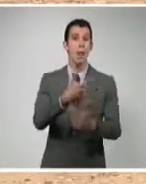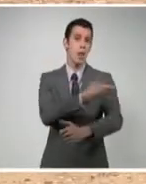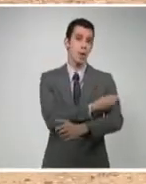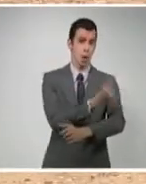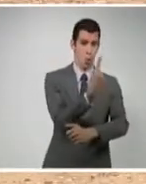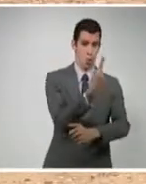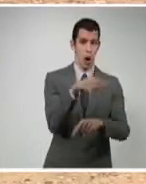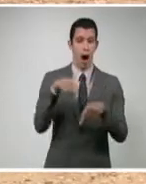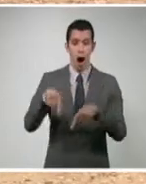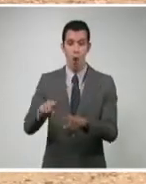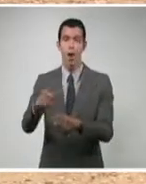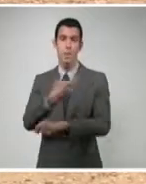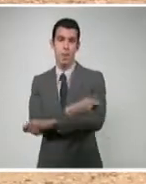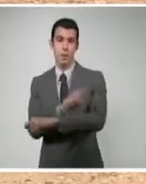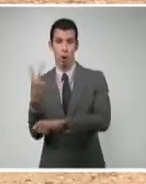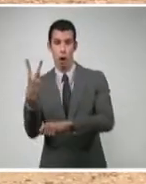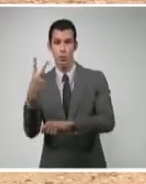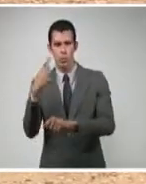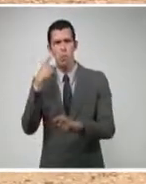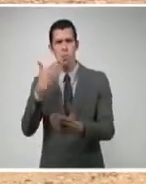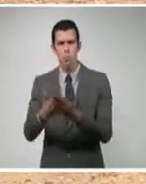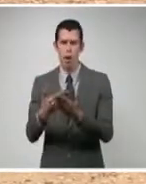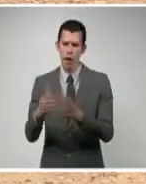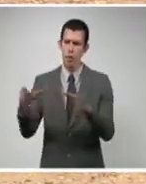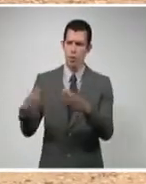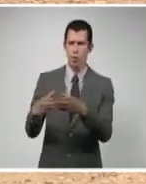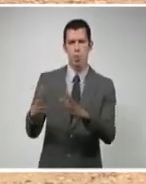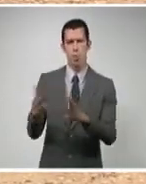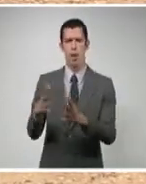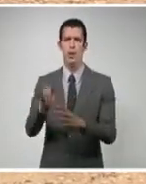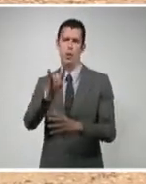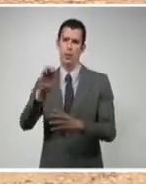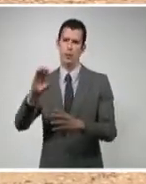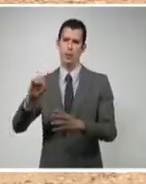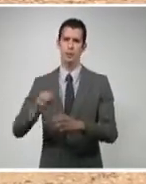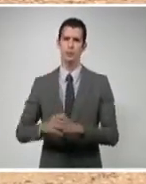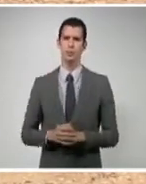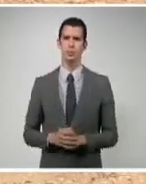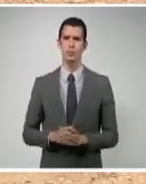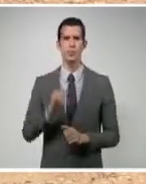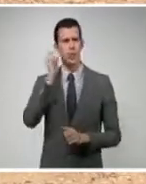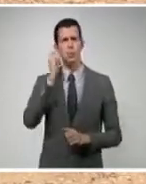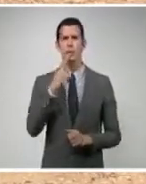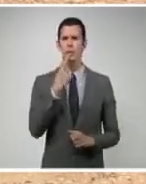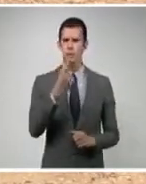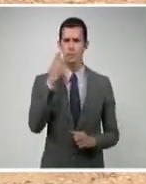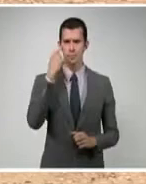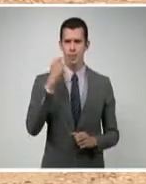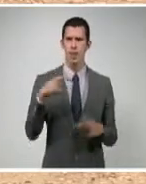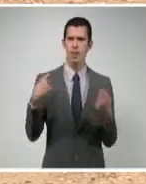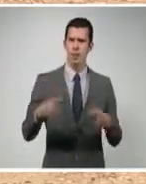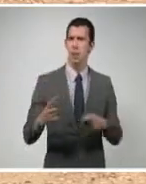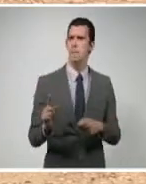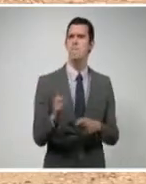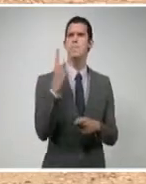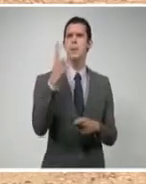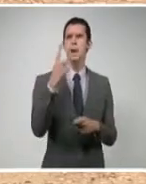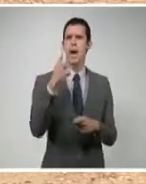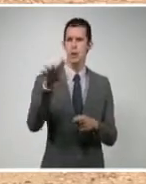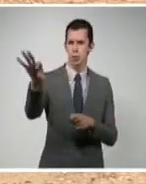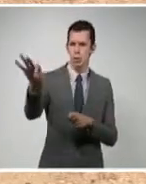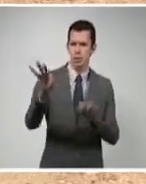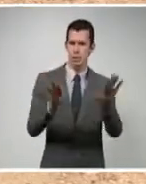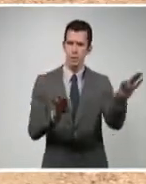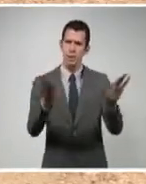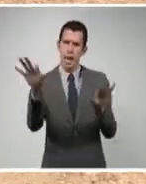un proceso de captación para ir completando la cantidad de individuos que tenemos que necesitamos involucrarnos el estudio y ya un proceso de